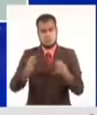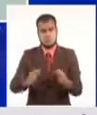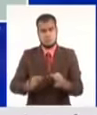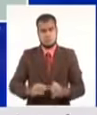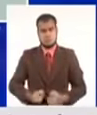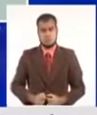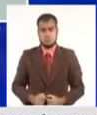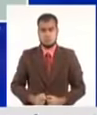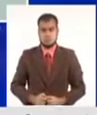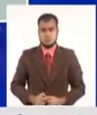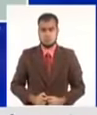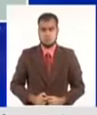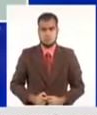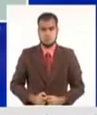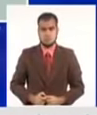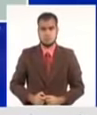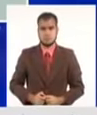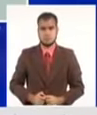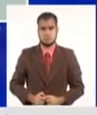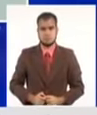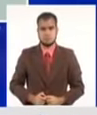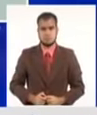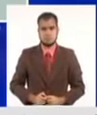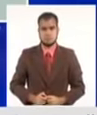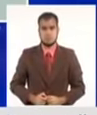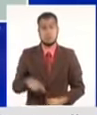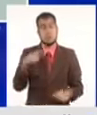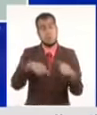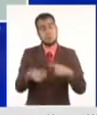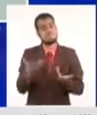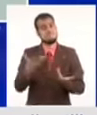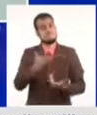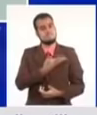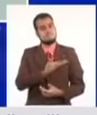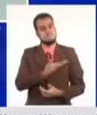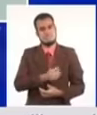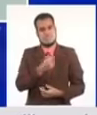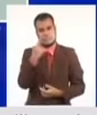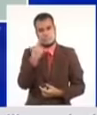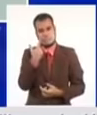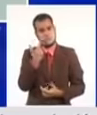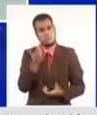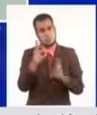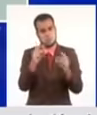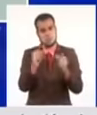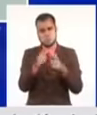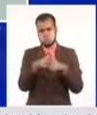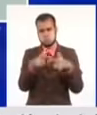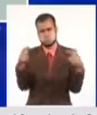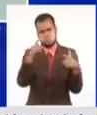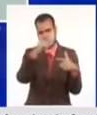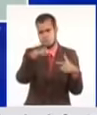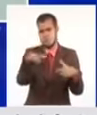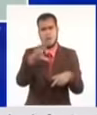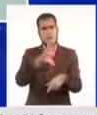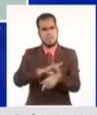vulnerable también. Y hoy, pues lamentablemente, con la cifra más elevada de casos pediátricos,